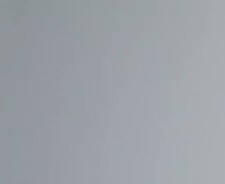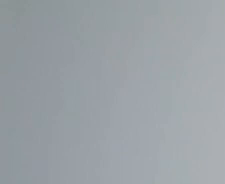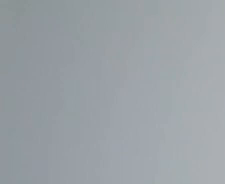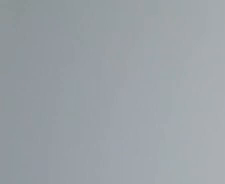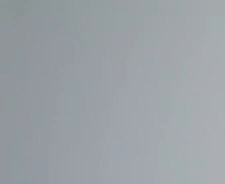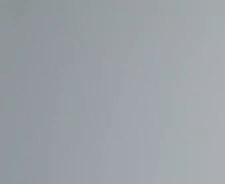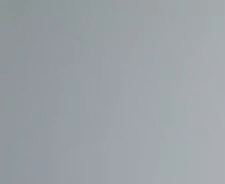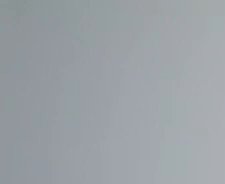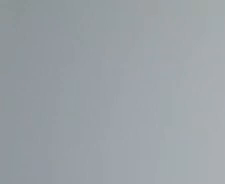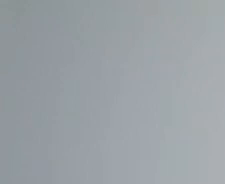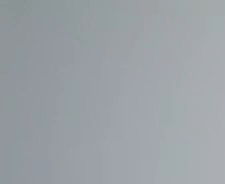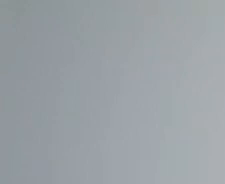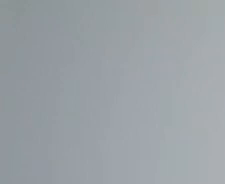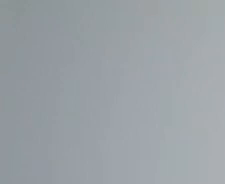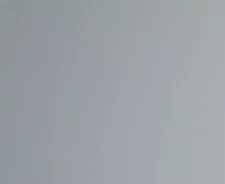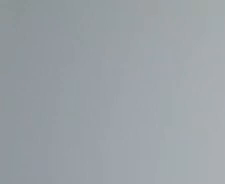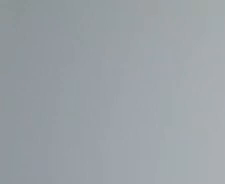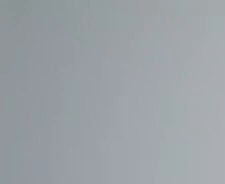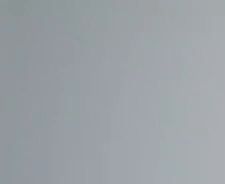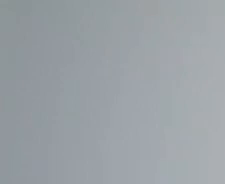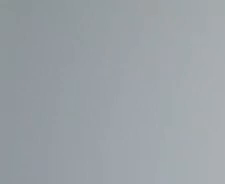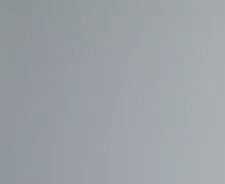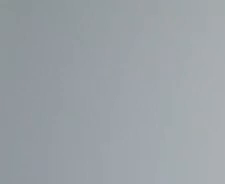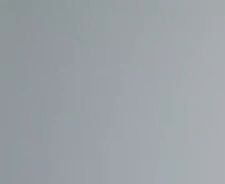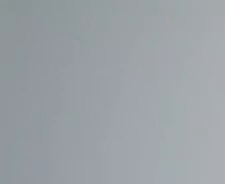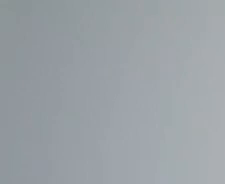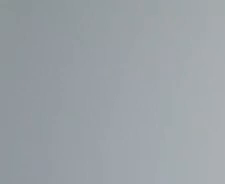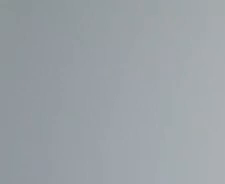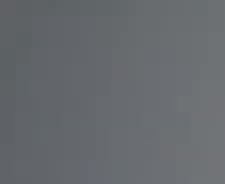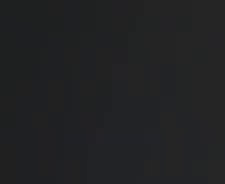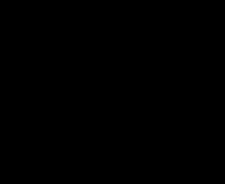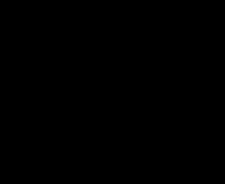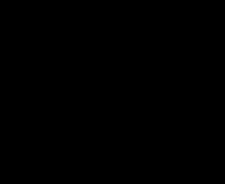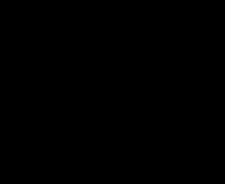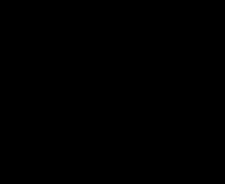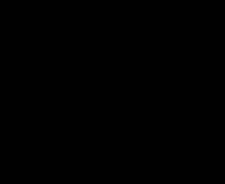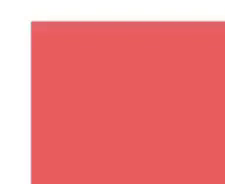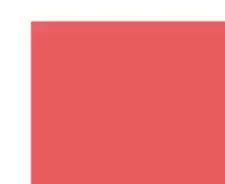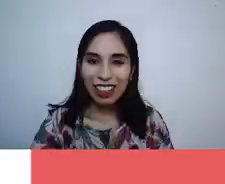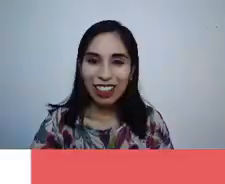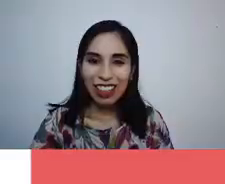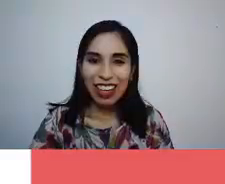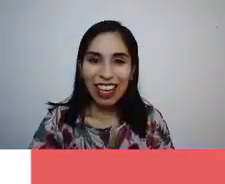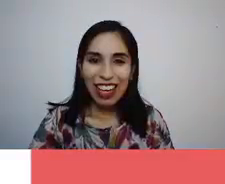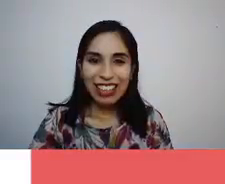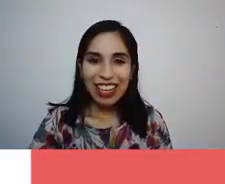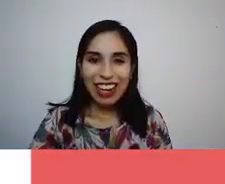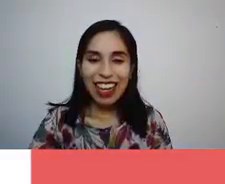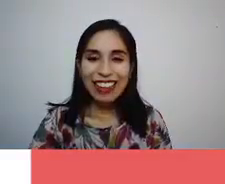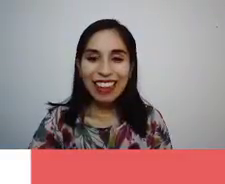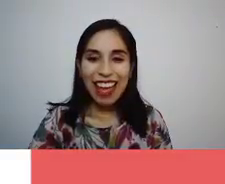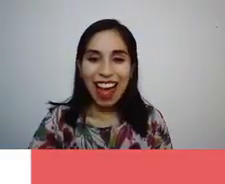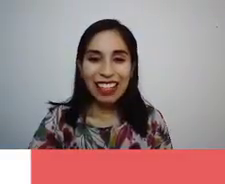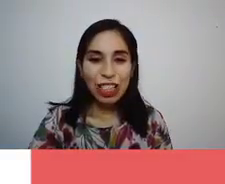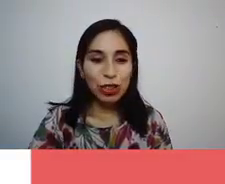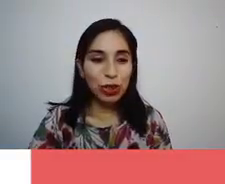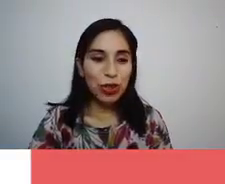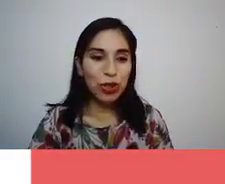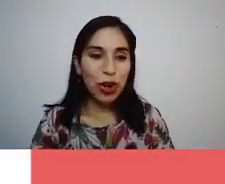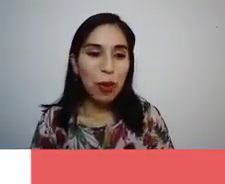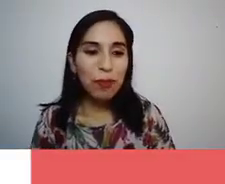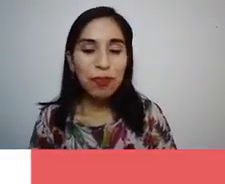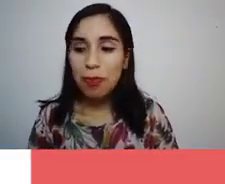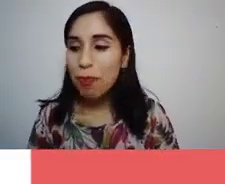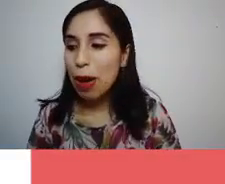powerpoint para poder dar inicio a la clase aquí va excelente aquí